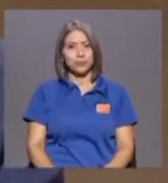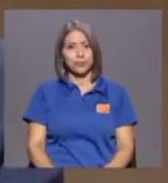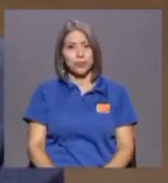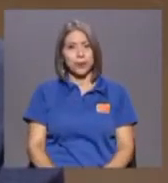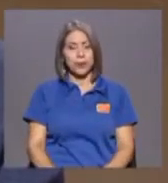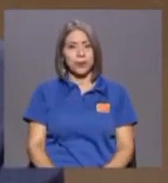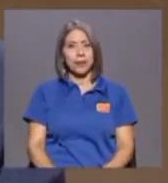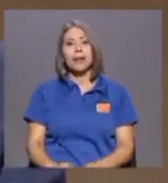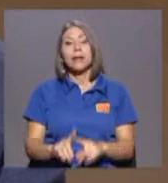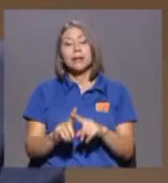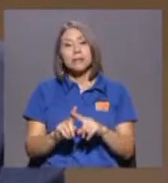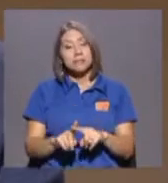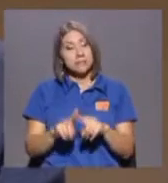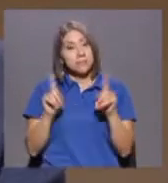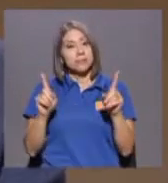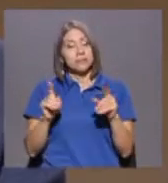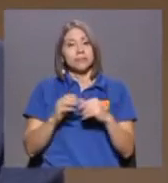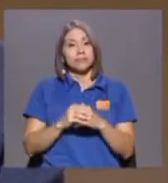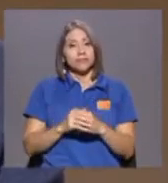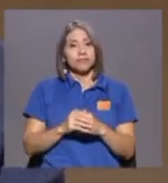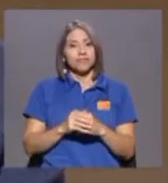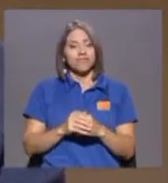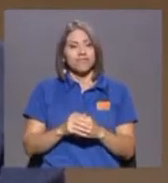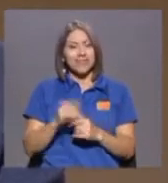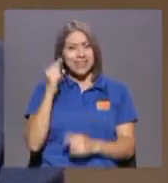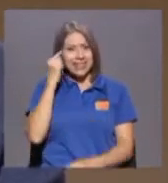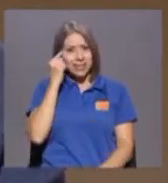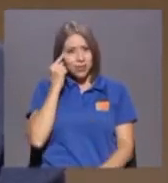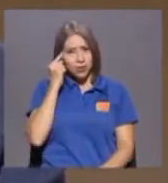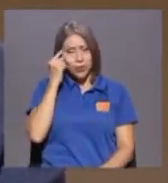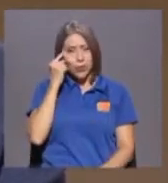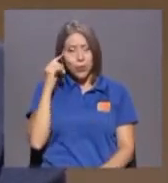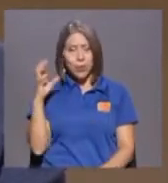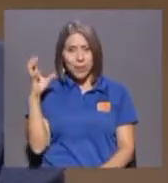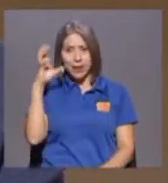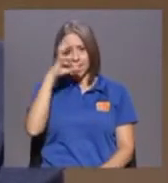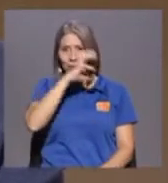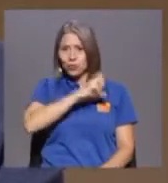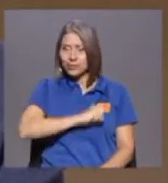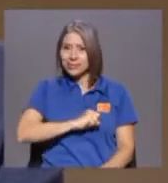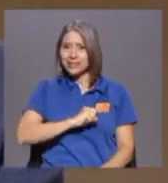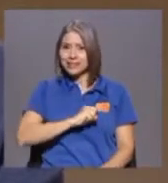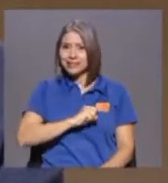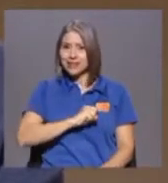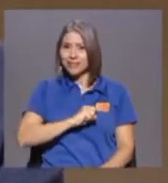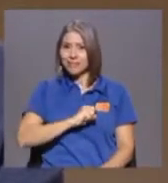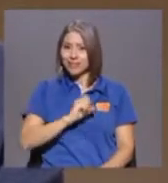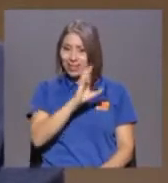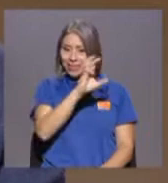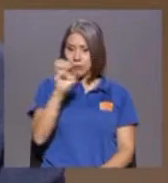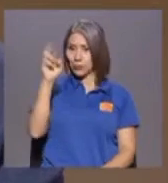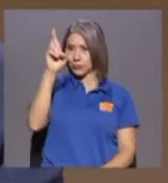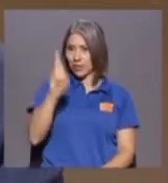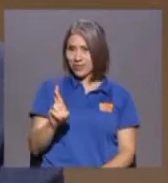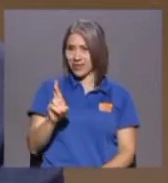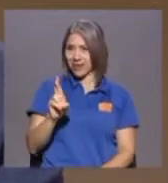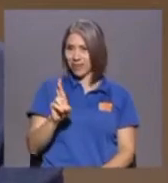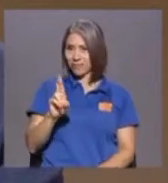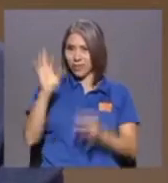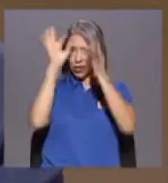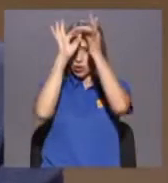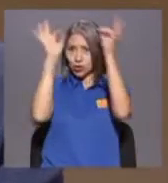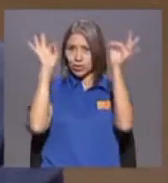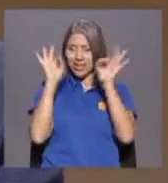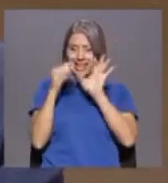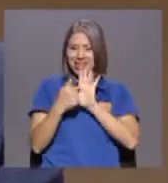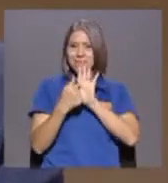Pero como le decía, tomar conciencia de la imagen que proyecta Costa Rica en